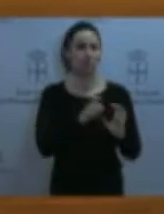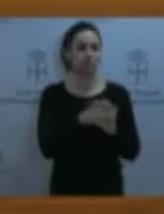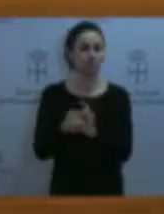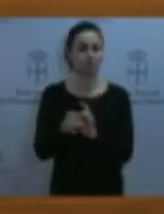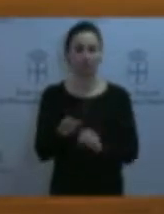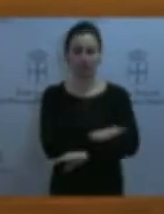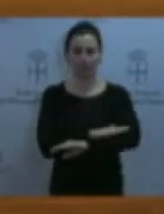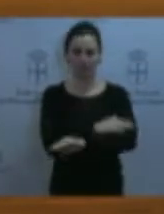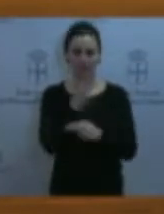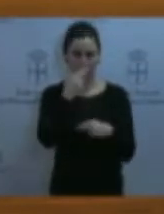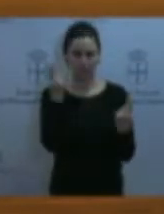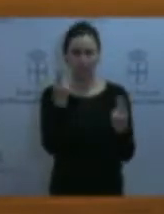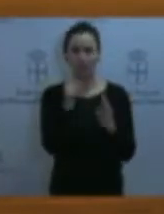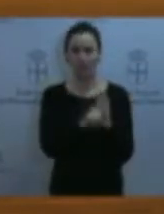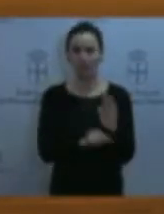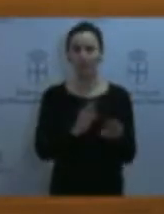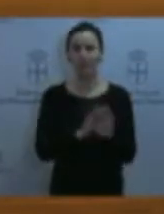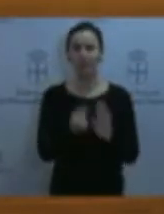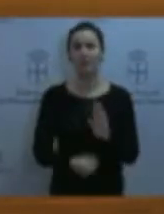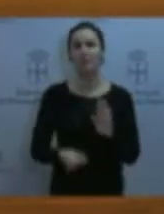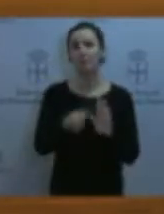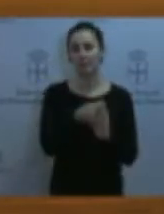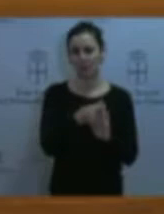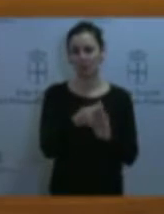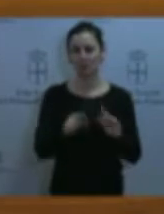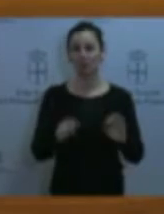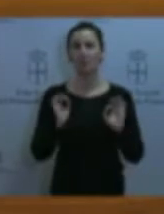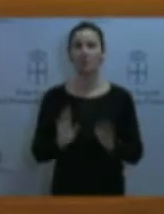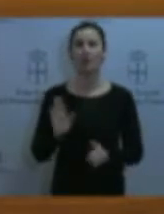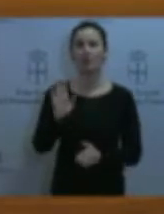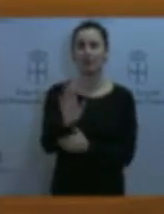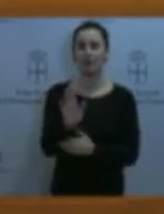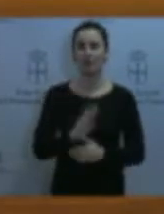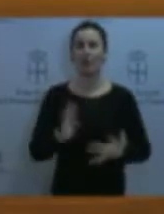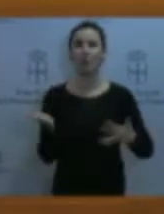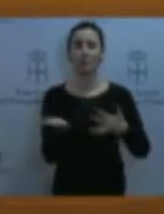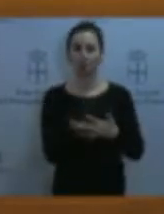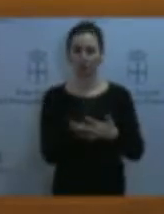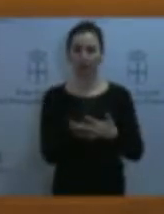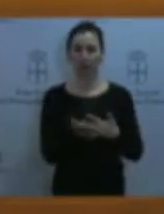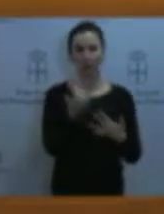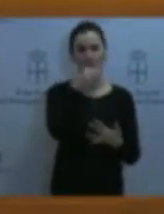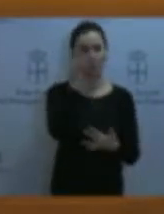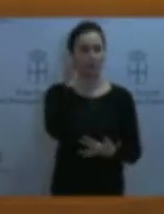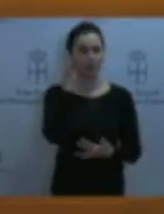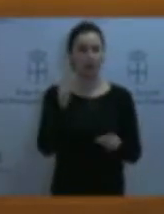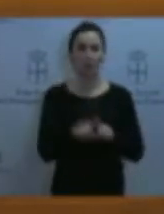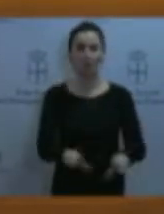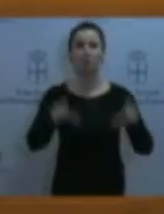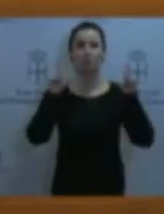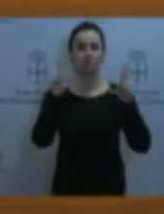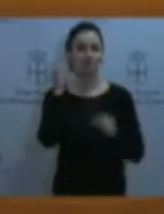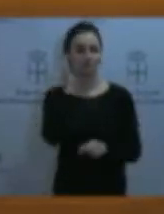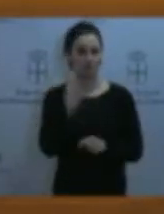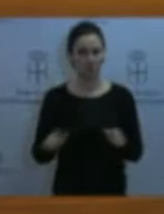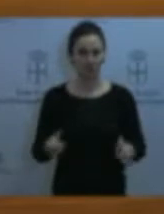principio de representación equilibrada entre hombres y mujeres. El empoderamiento de las mujeres en este sector es imprescindible